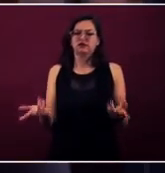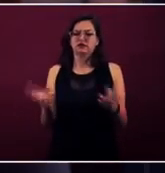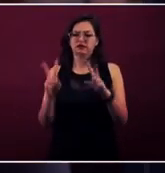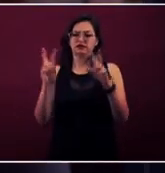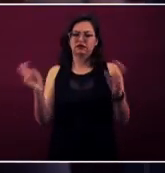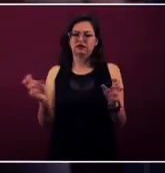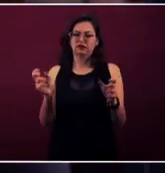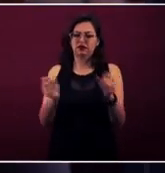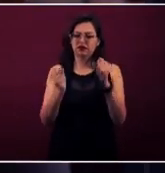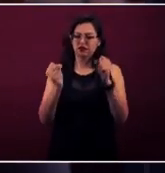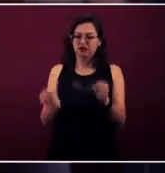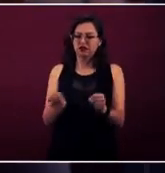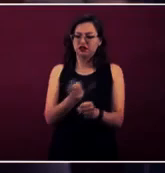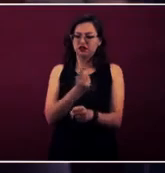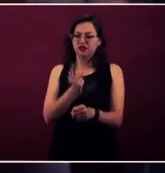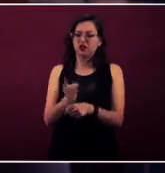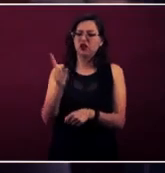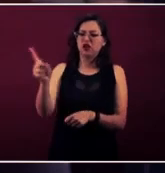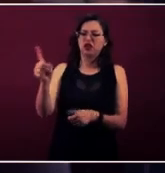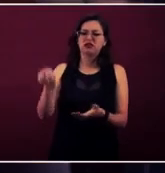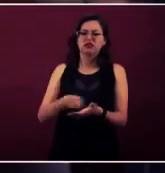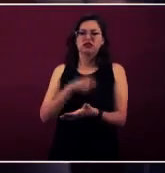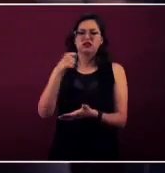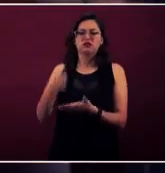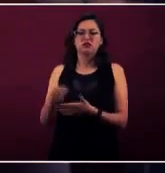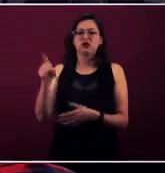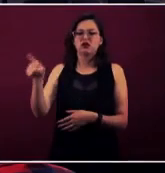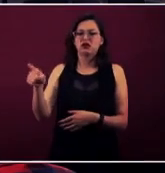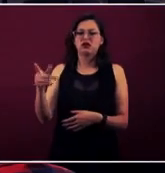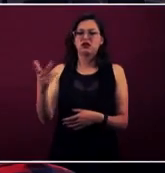¿quién manda en el estado de Tamaulipas?